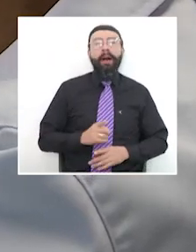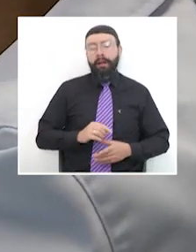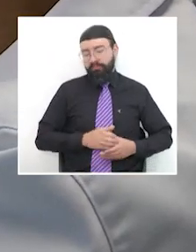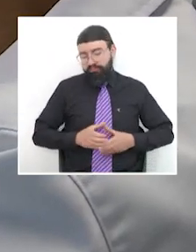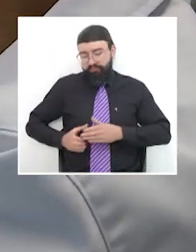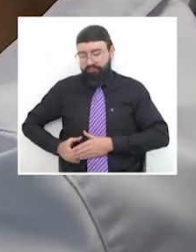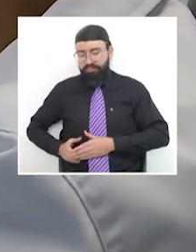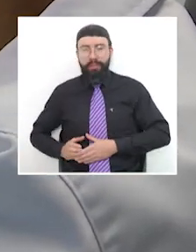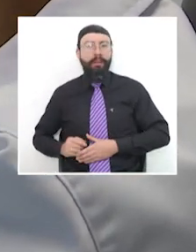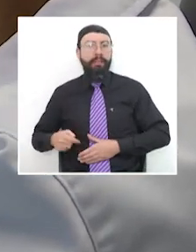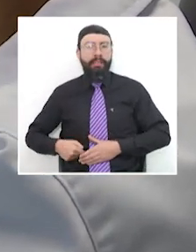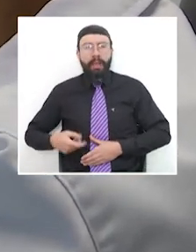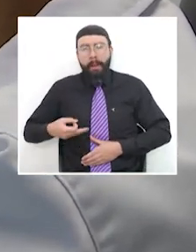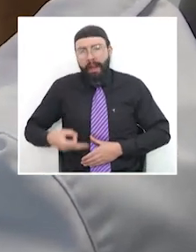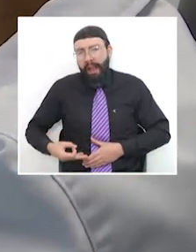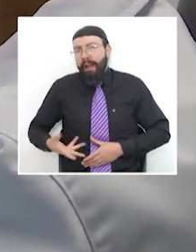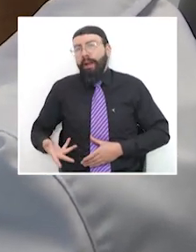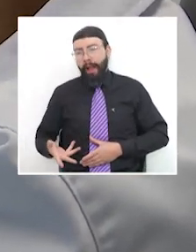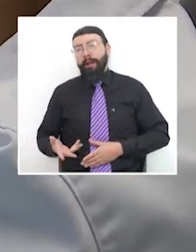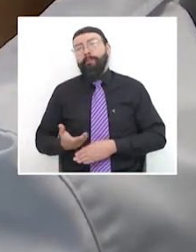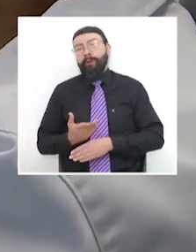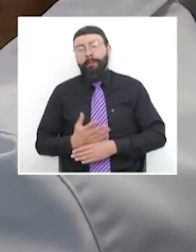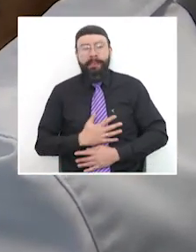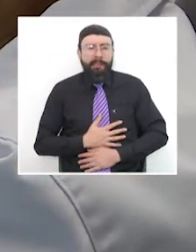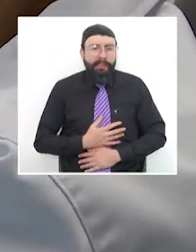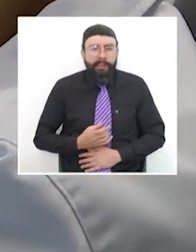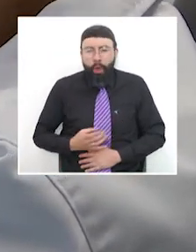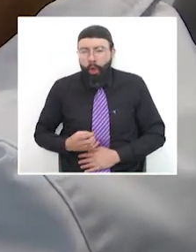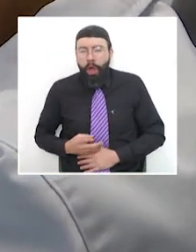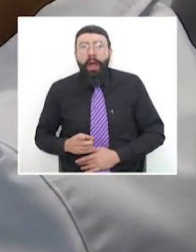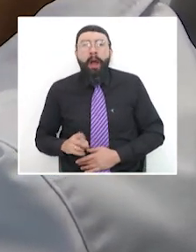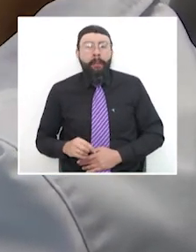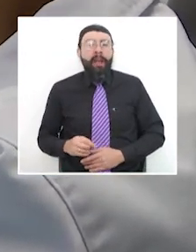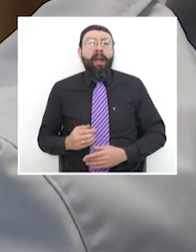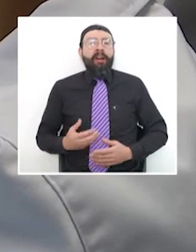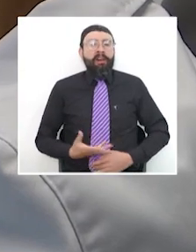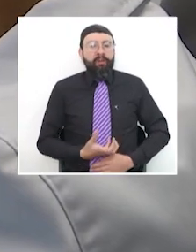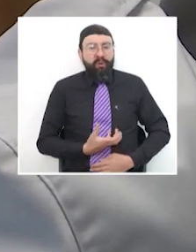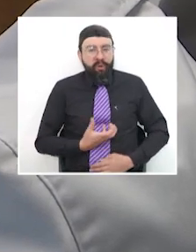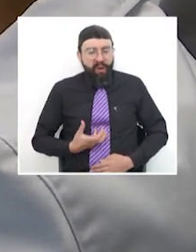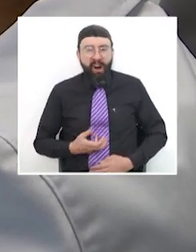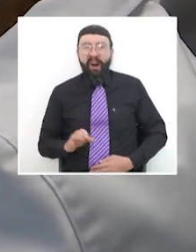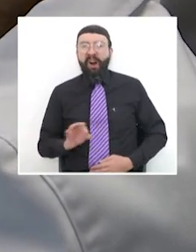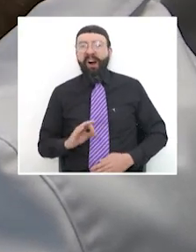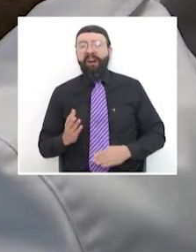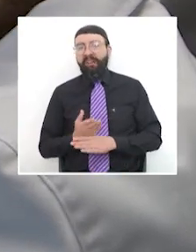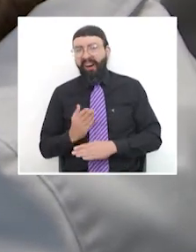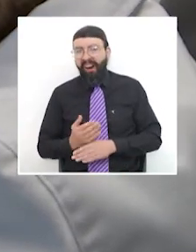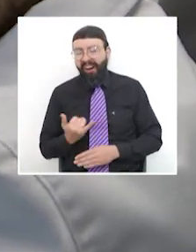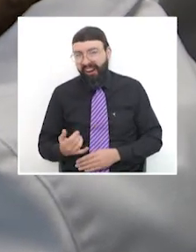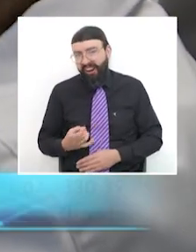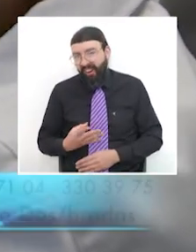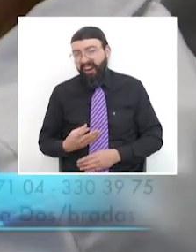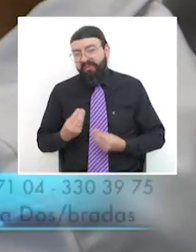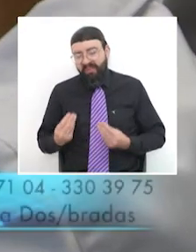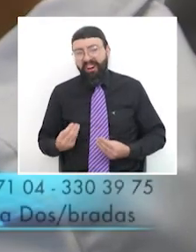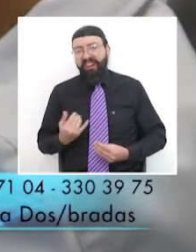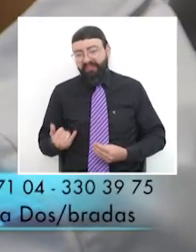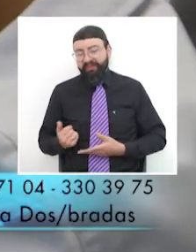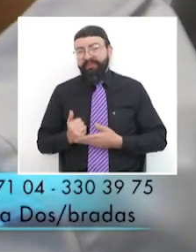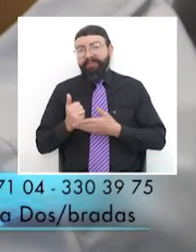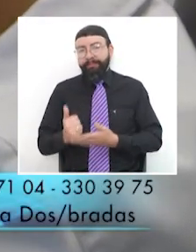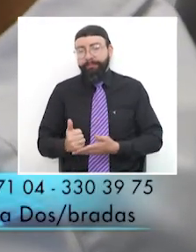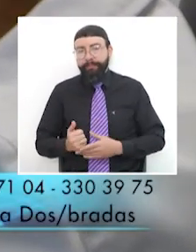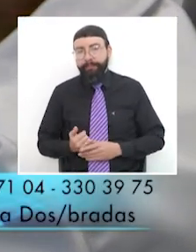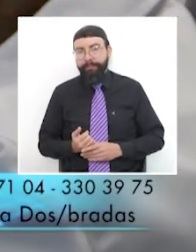vesícula. Si hay cálculos en la vesícula vamos a tener también problemas de gastritis y vamos a tener problemas también de dolor abdominal, en